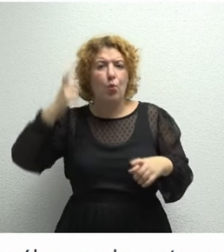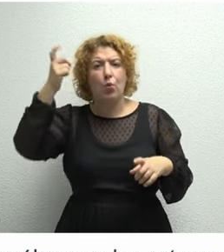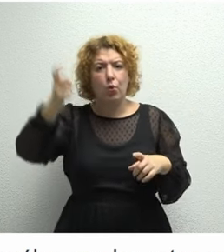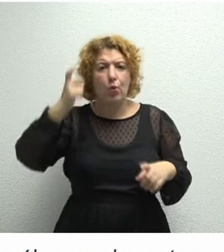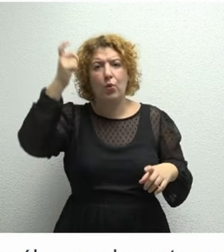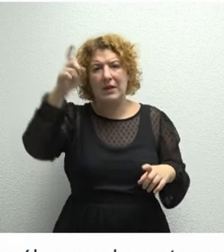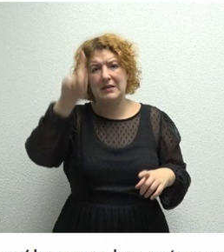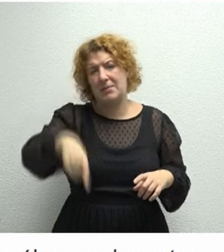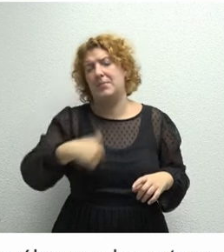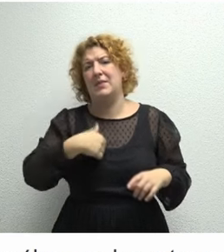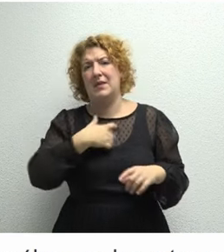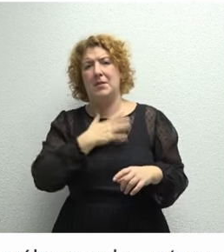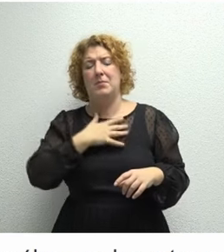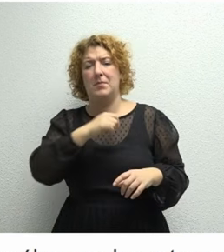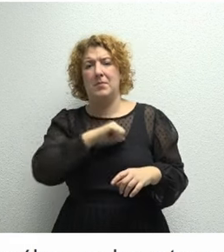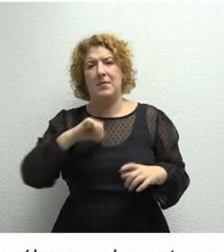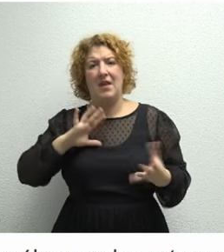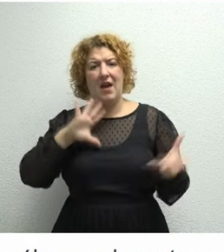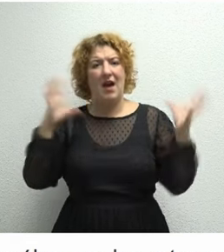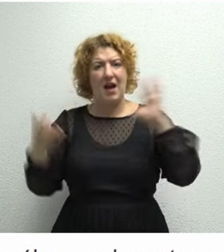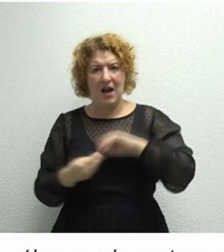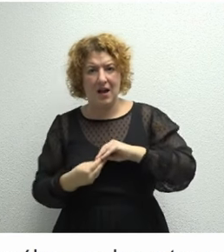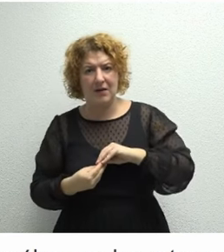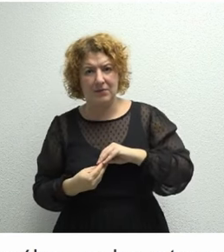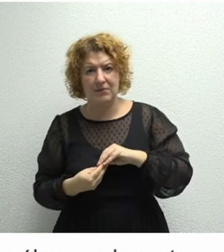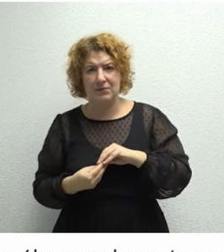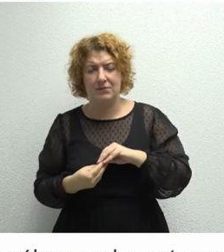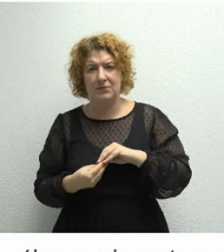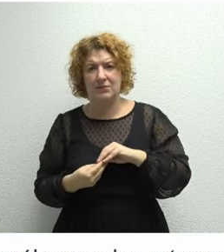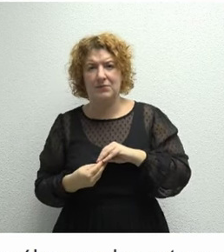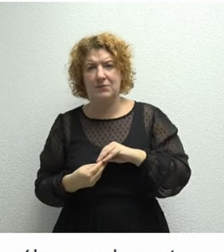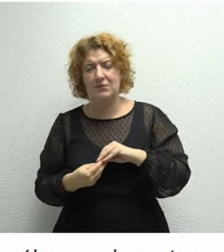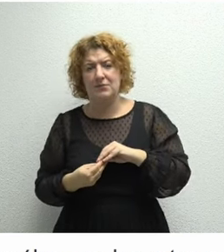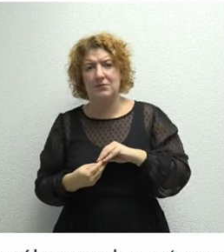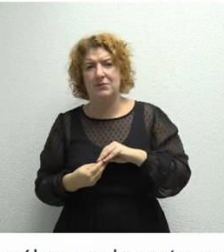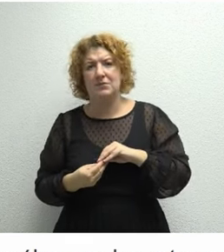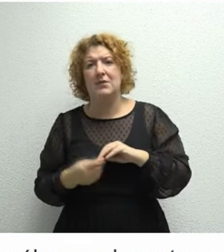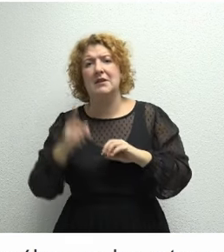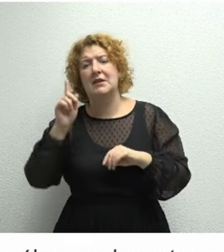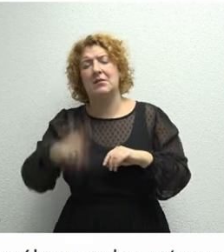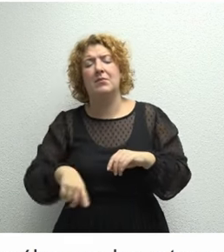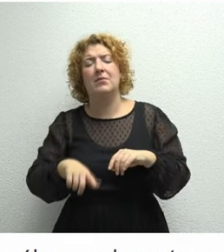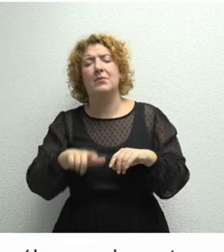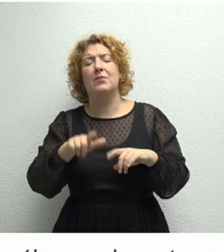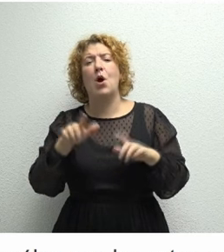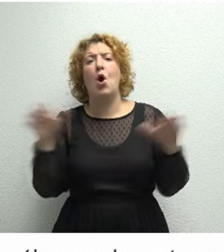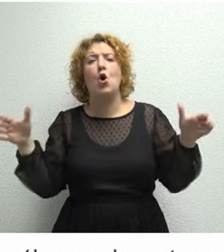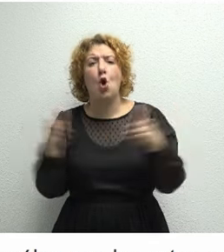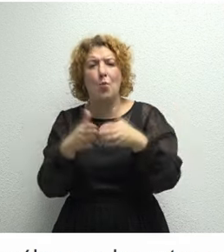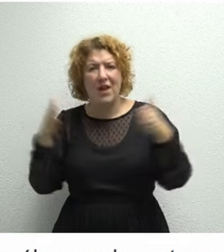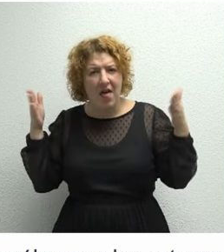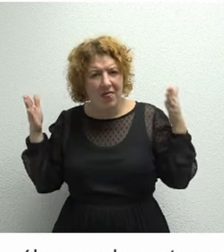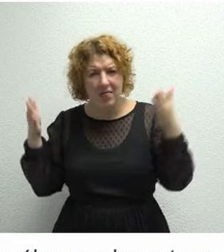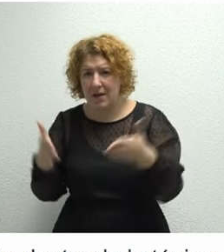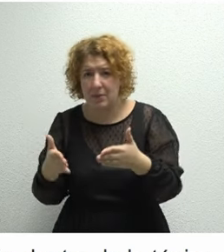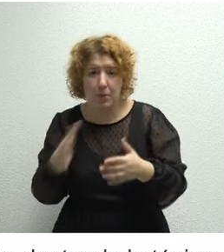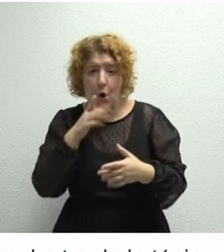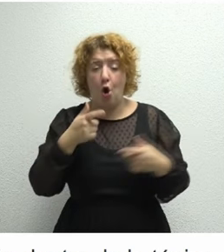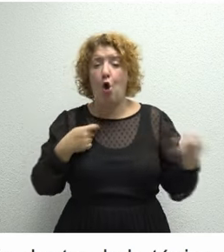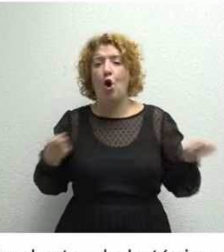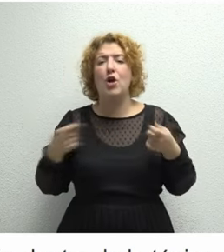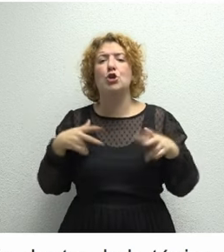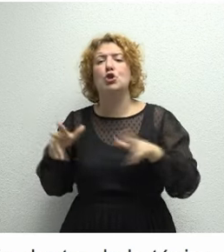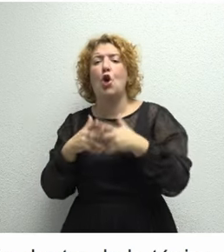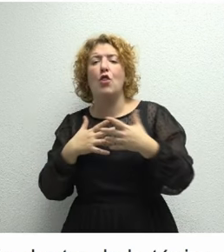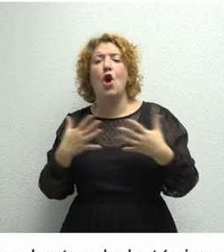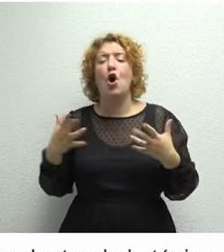parte de personalizar el foco la personalización y el foco en la comunidad yo creo que todo esto de la coordinación sociosanitaria tiene que ver mucho con el con